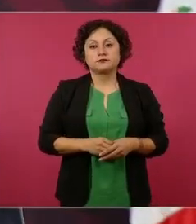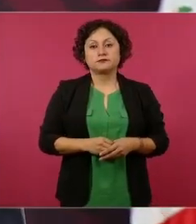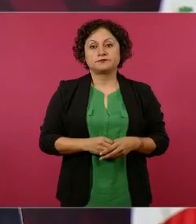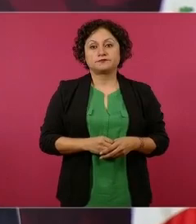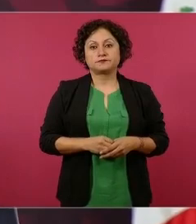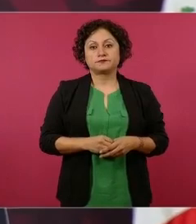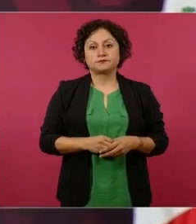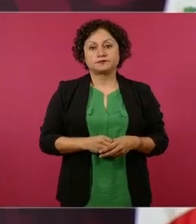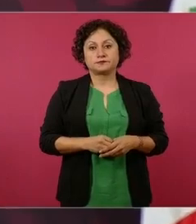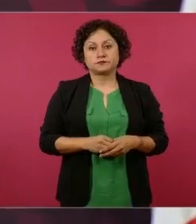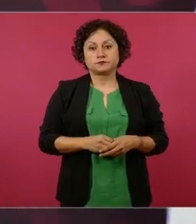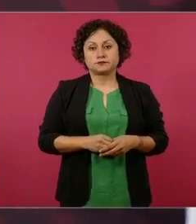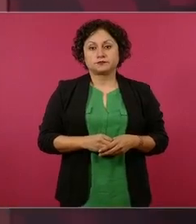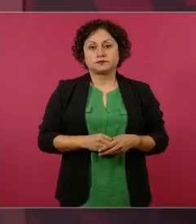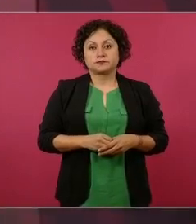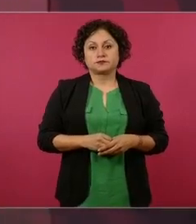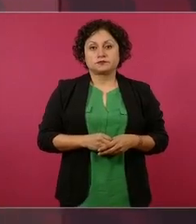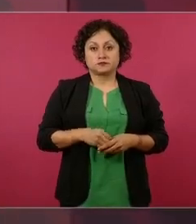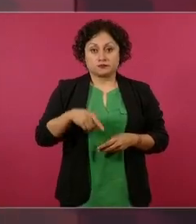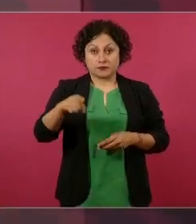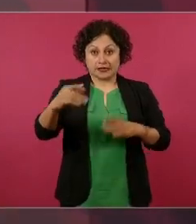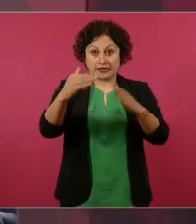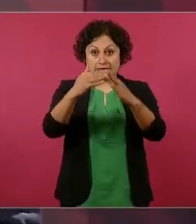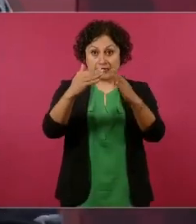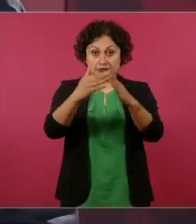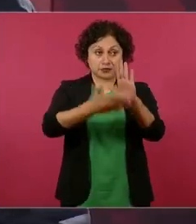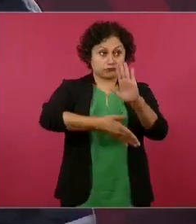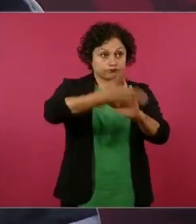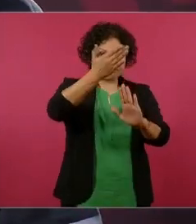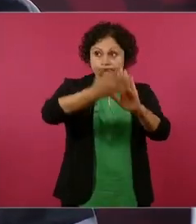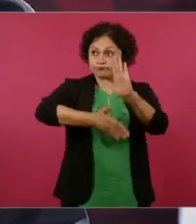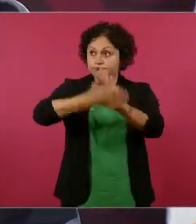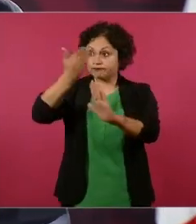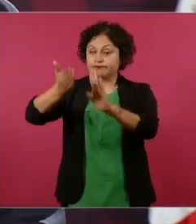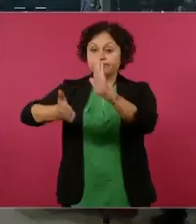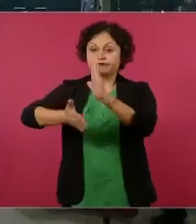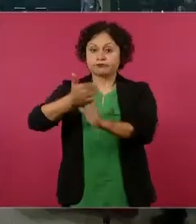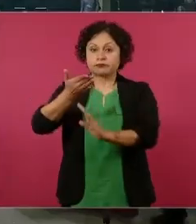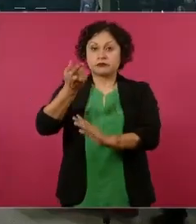una casa muy grande para elefantes,